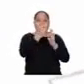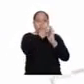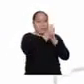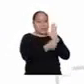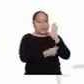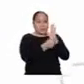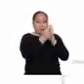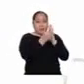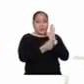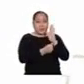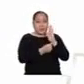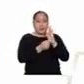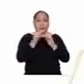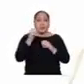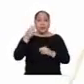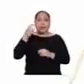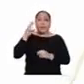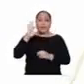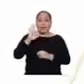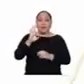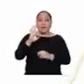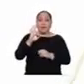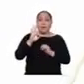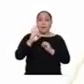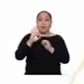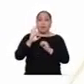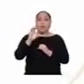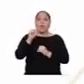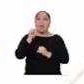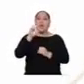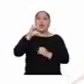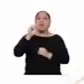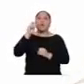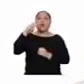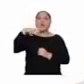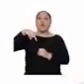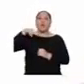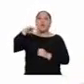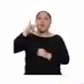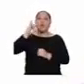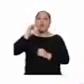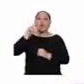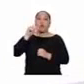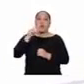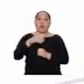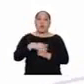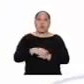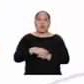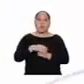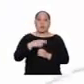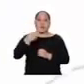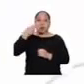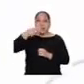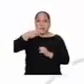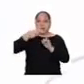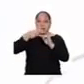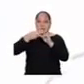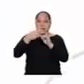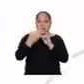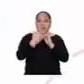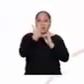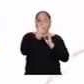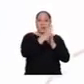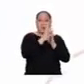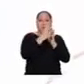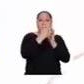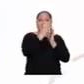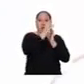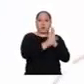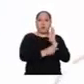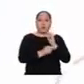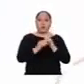columna, la frecuencia acumulada. La cuarta columna, la frecuencia relativa. Y